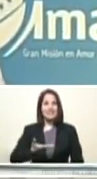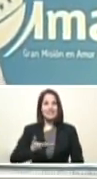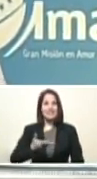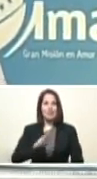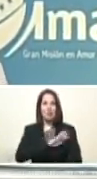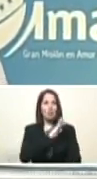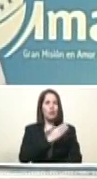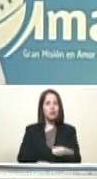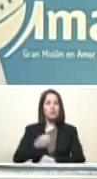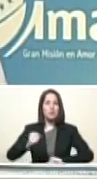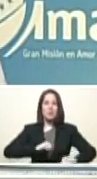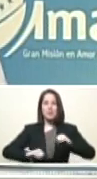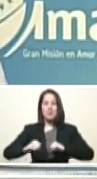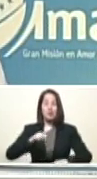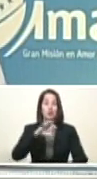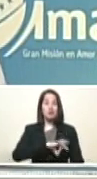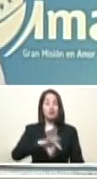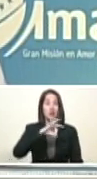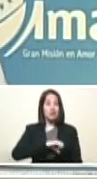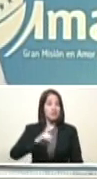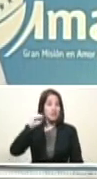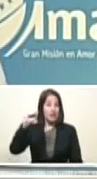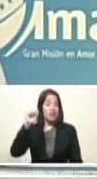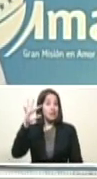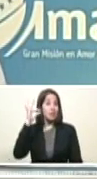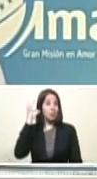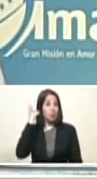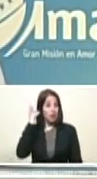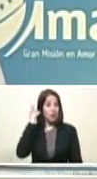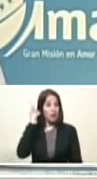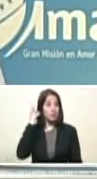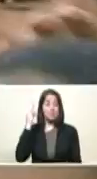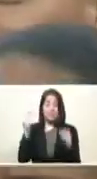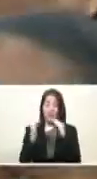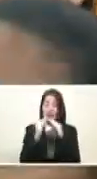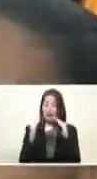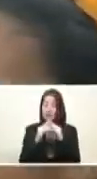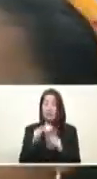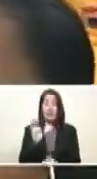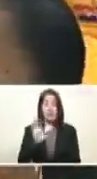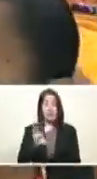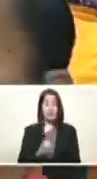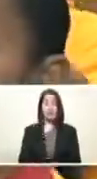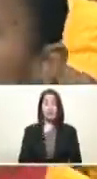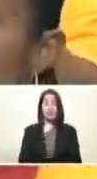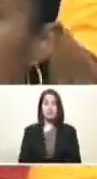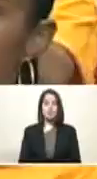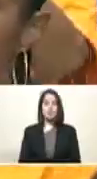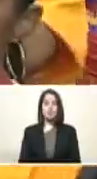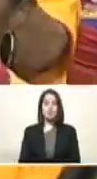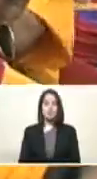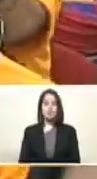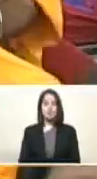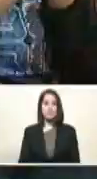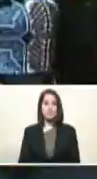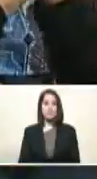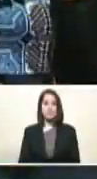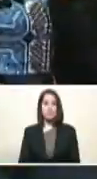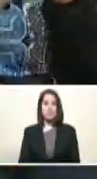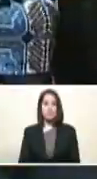poderoso movimiento social de mujeres de los hogares de la patria. Así como